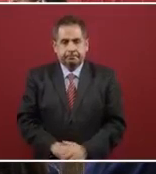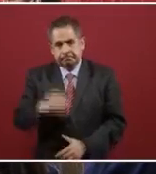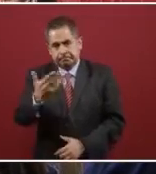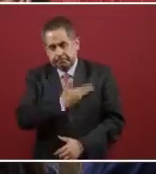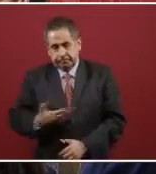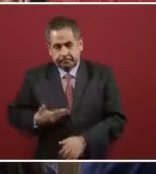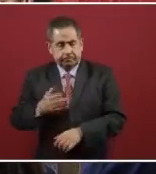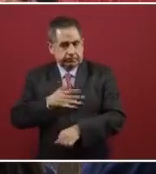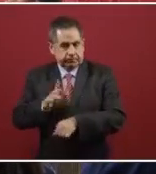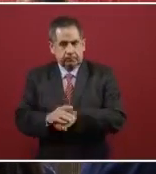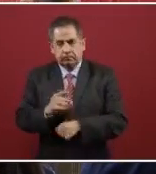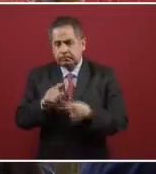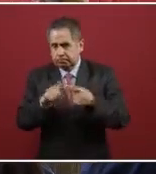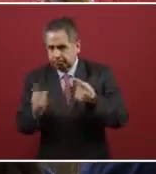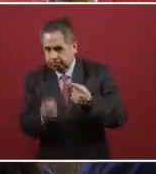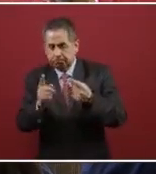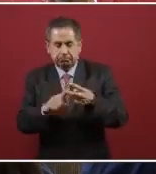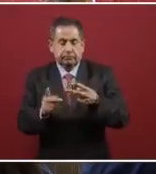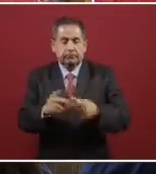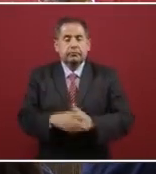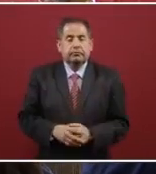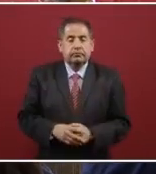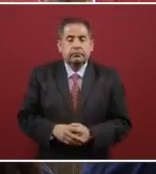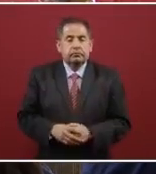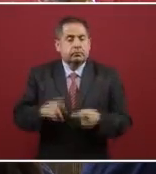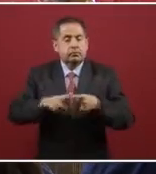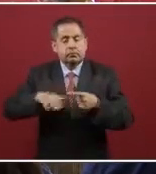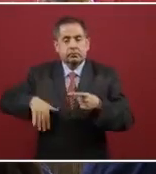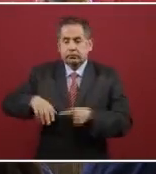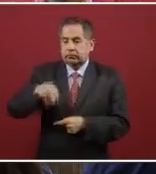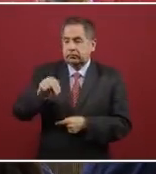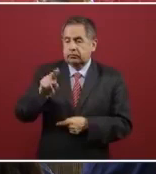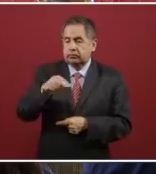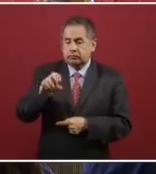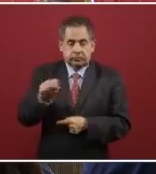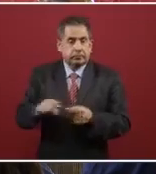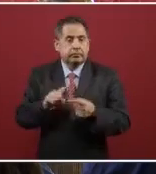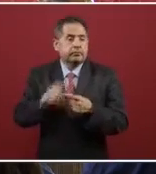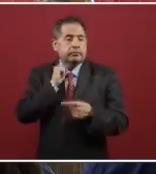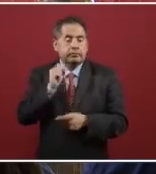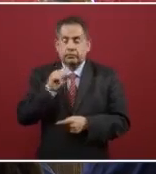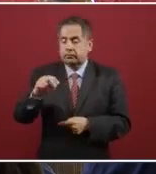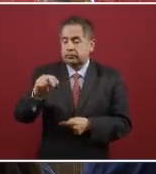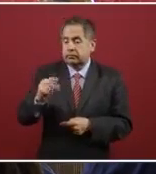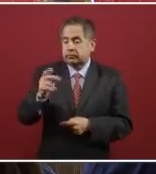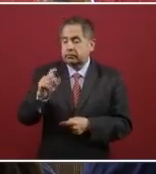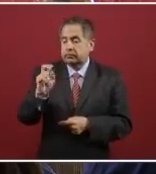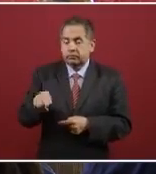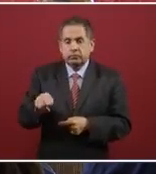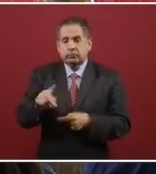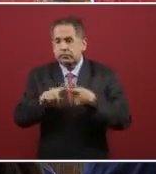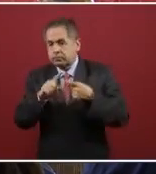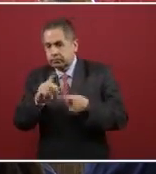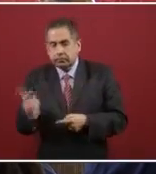Presidente, buenos días. Dos preguntas. La primera, ahorita que está hablando del maestro Núñez y del senador Napoleón Gómez Urrutia,